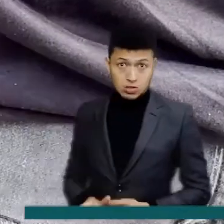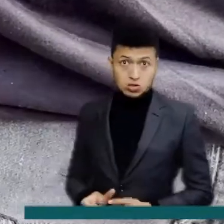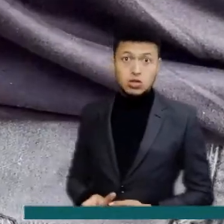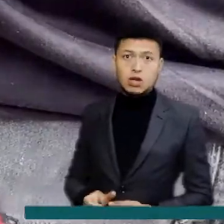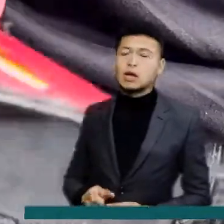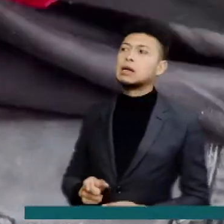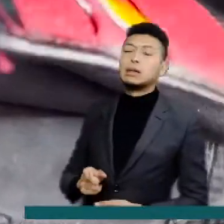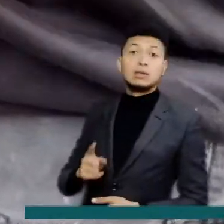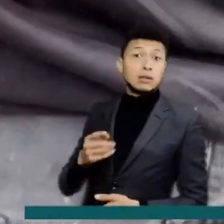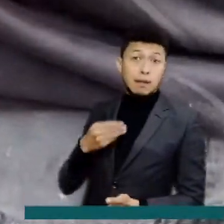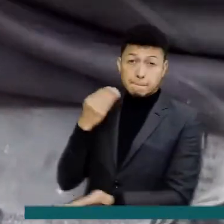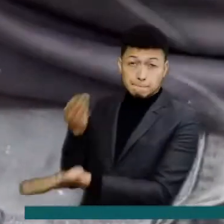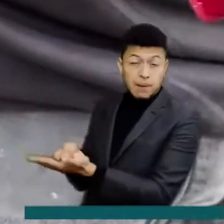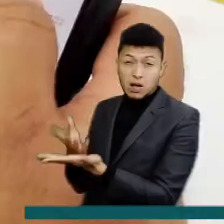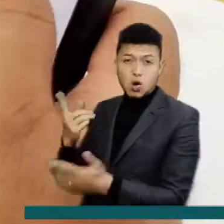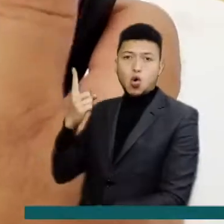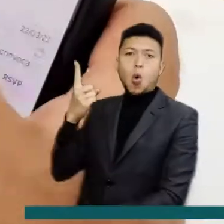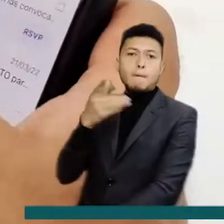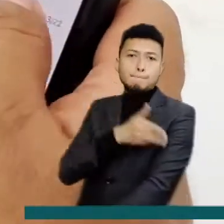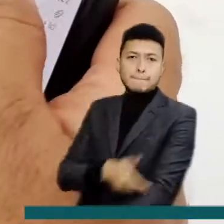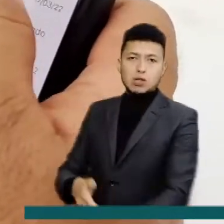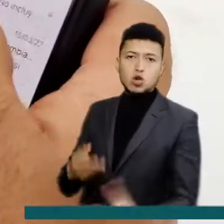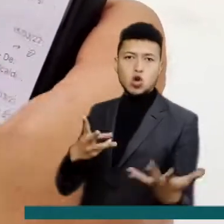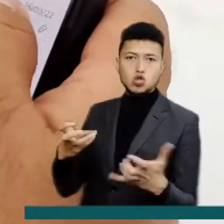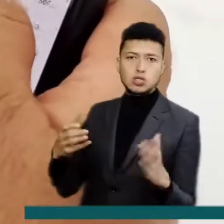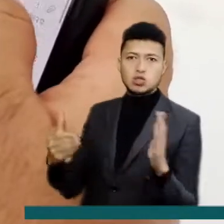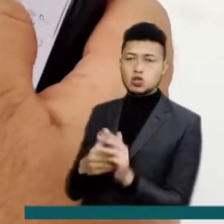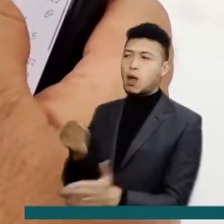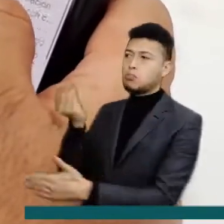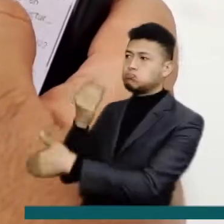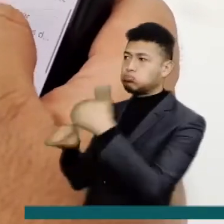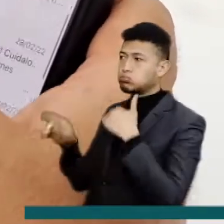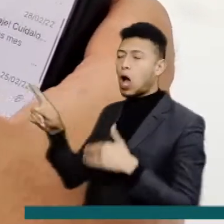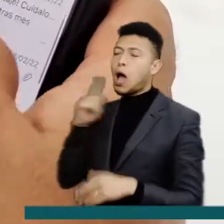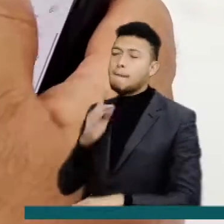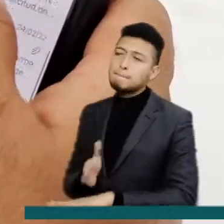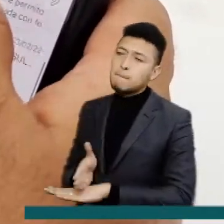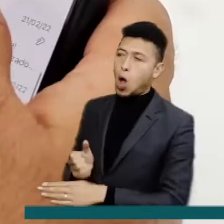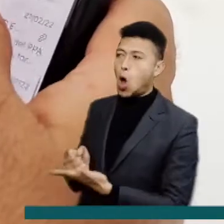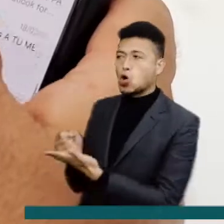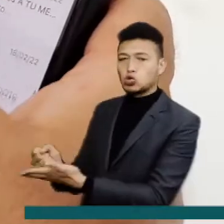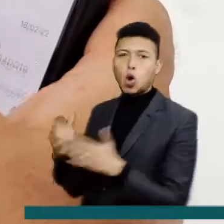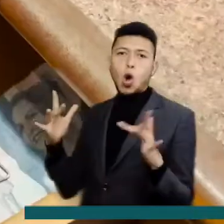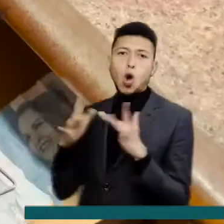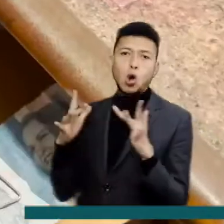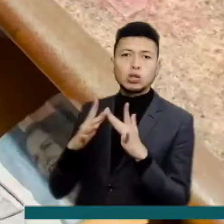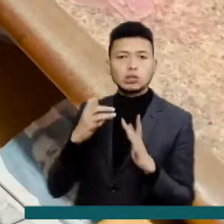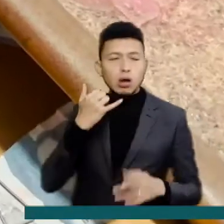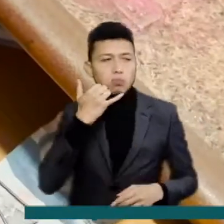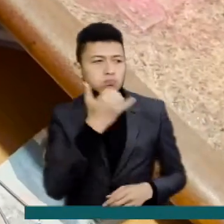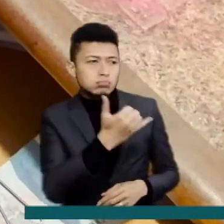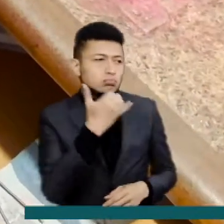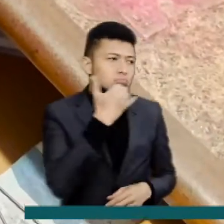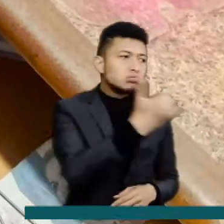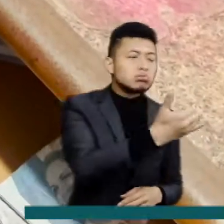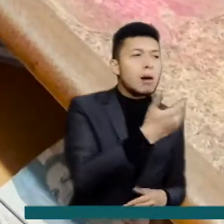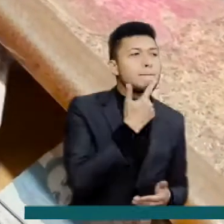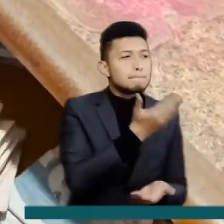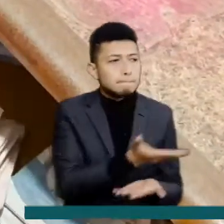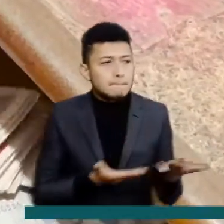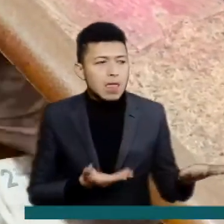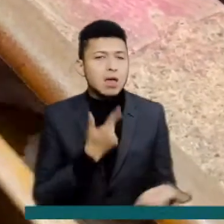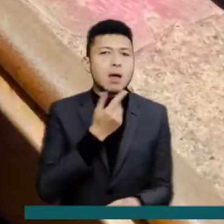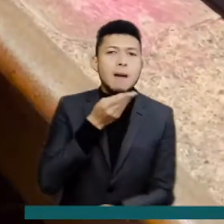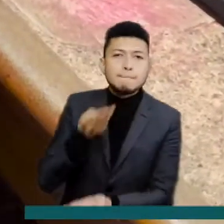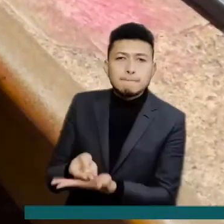que transfirió alrededor de 1.800.000 pesos a un supuesto intermediario, quien se comunicaba a través de teléfono y solicitaba